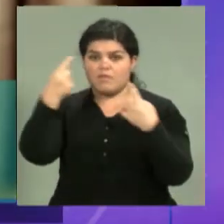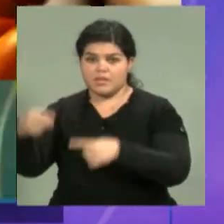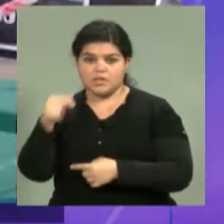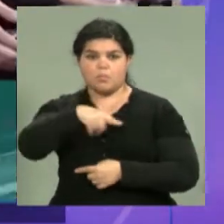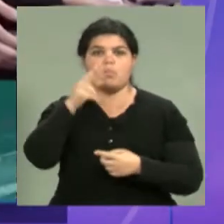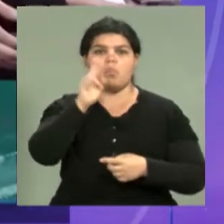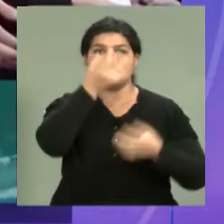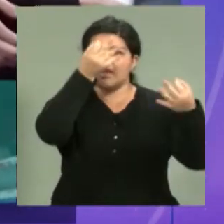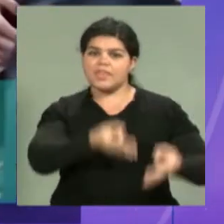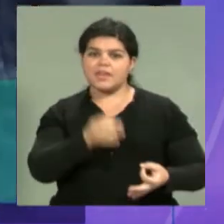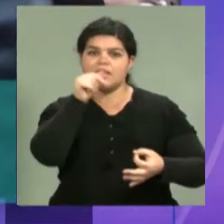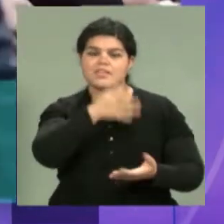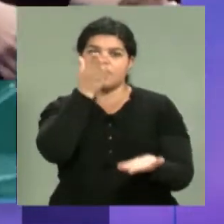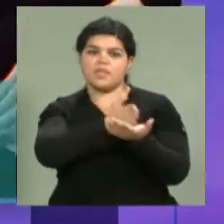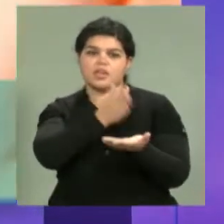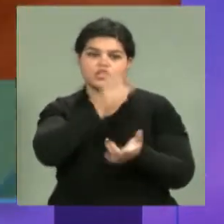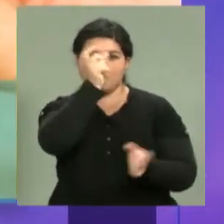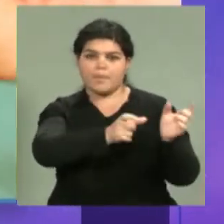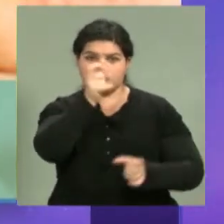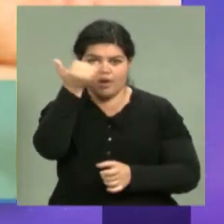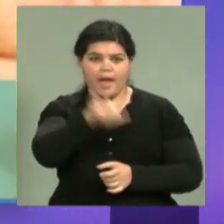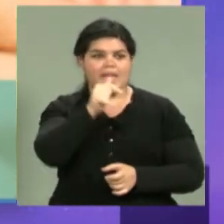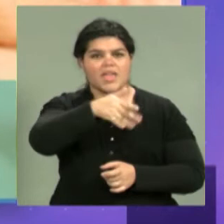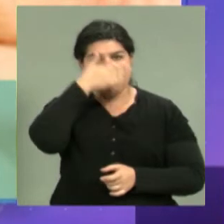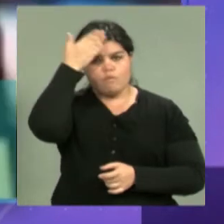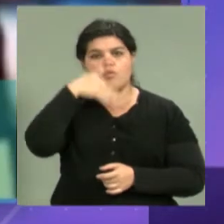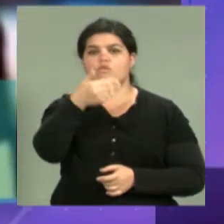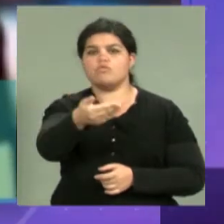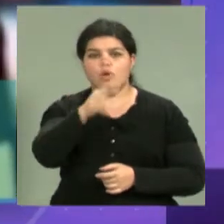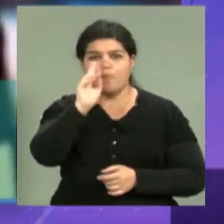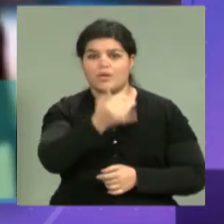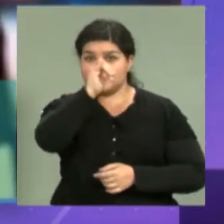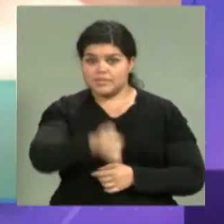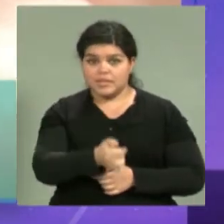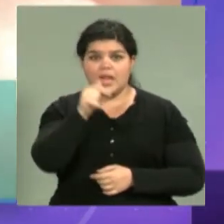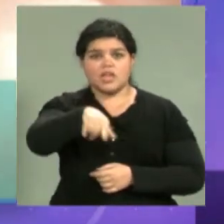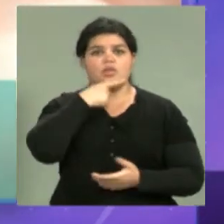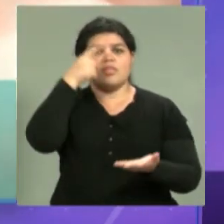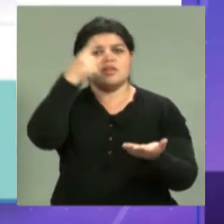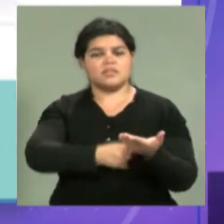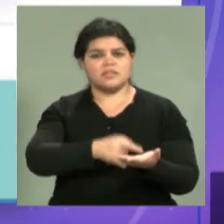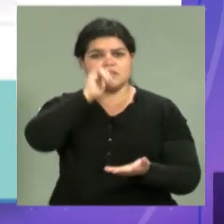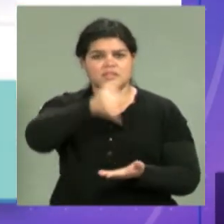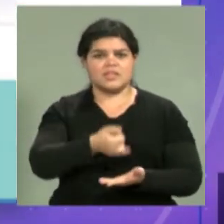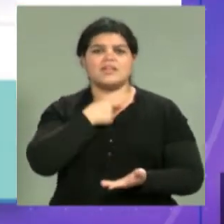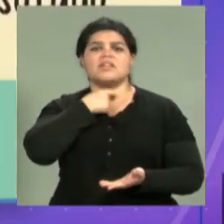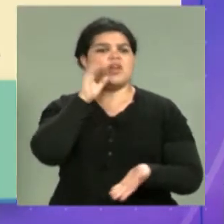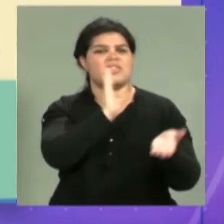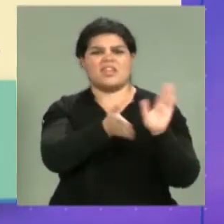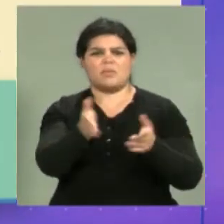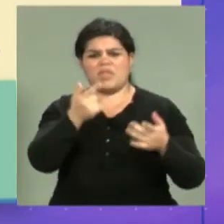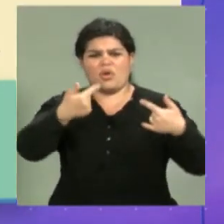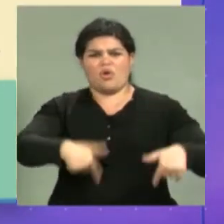es el derecho que tienen las personas que padecen una enfermedad terminal de decidir y manifestar su deseo de rechazar